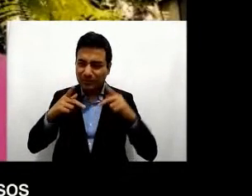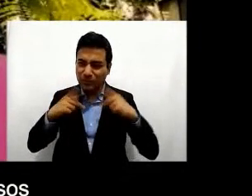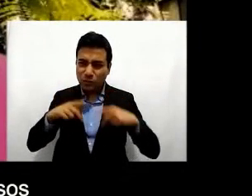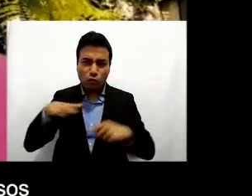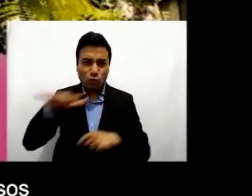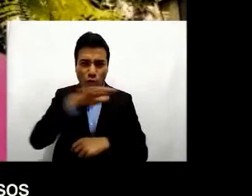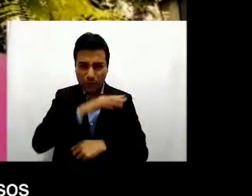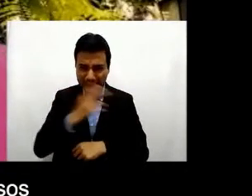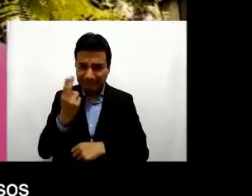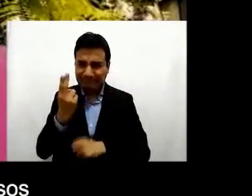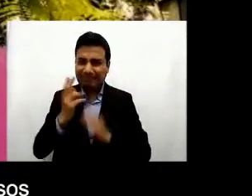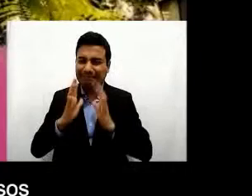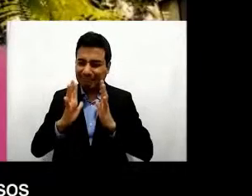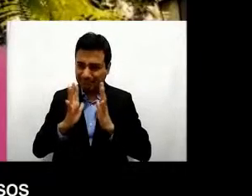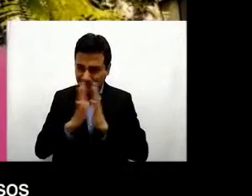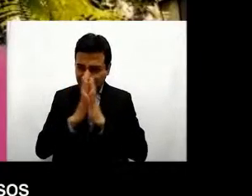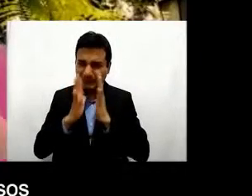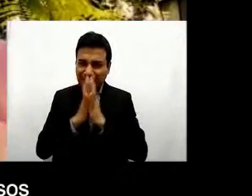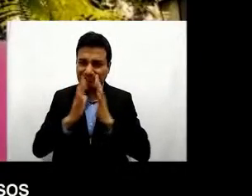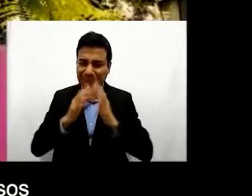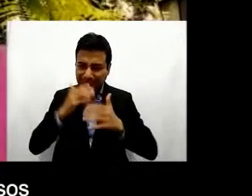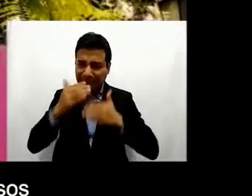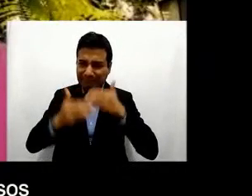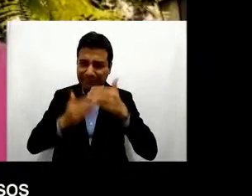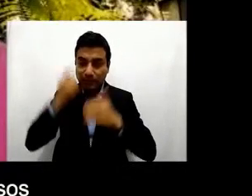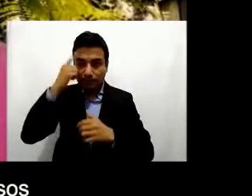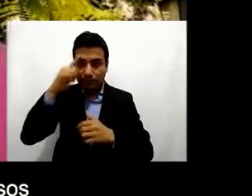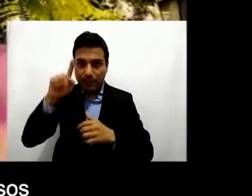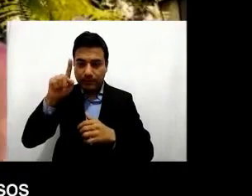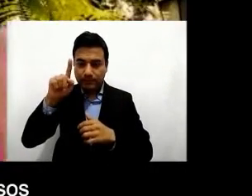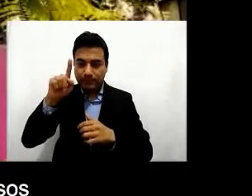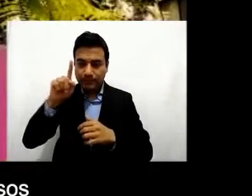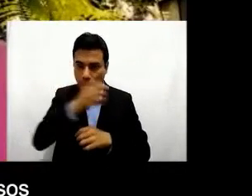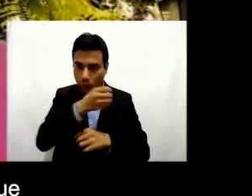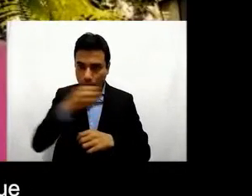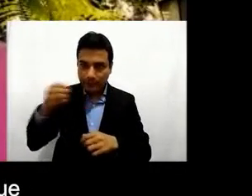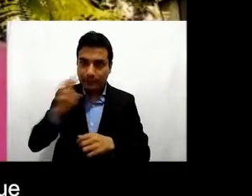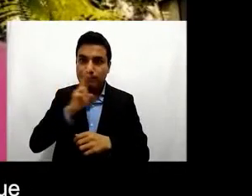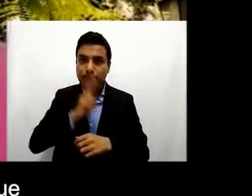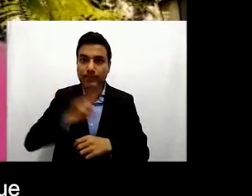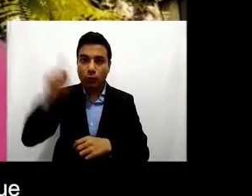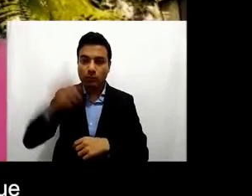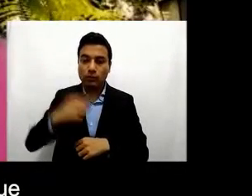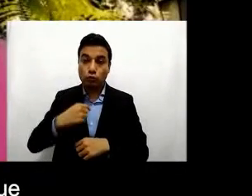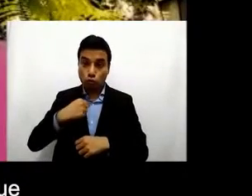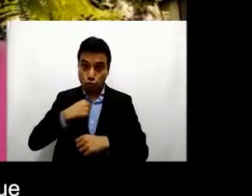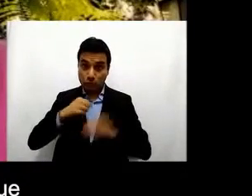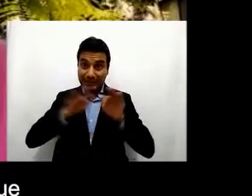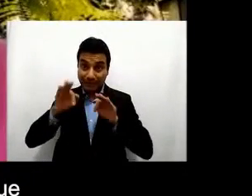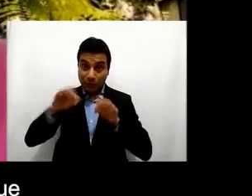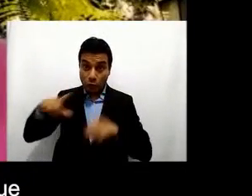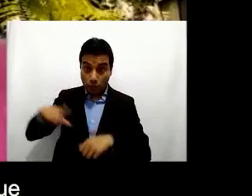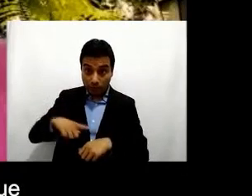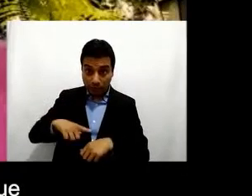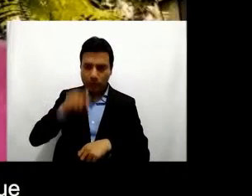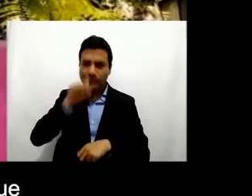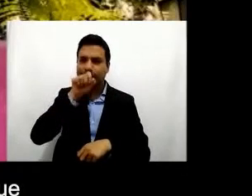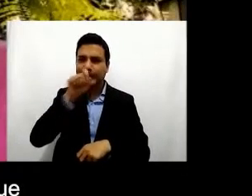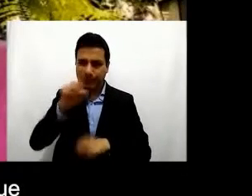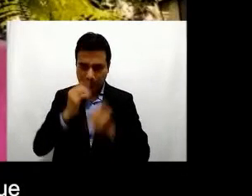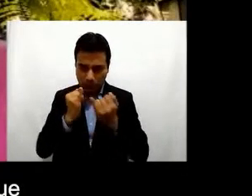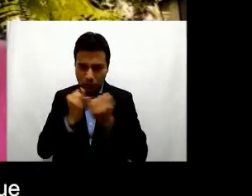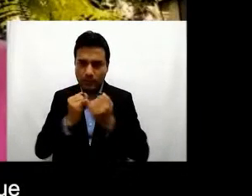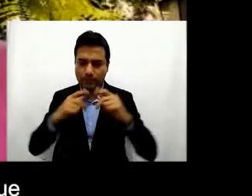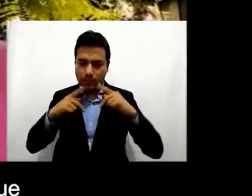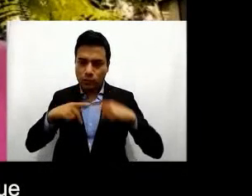participar para lograr procesos de gobernanza, ¿no? Yo como servidora pública y también como ciudadana. Entonces, creo que eso es algo que